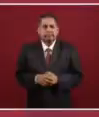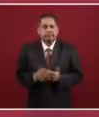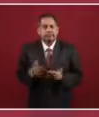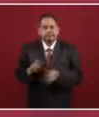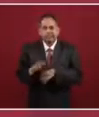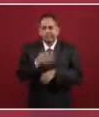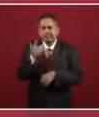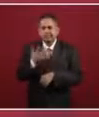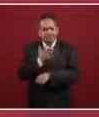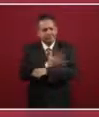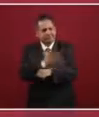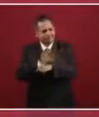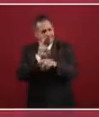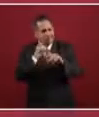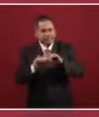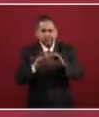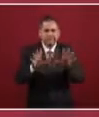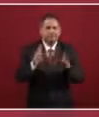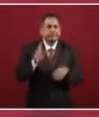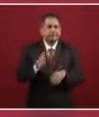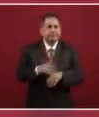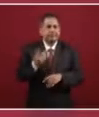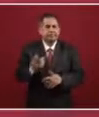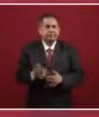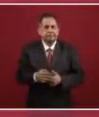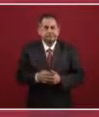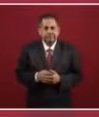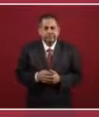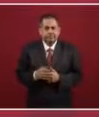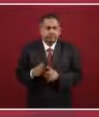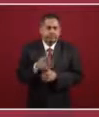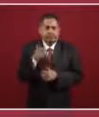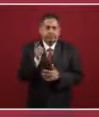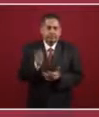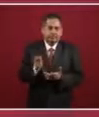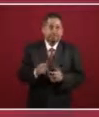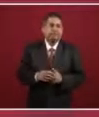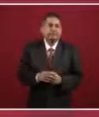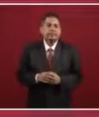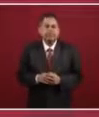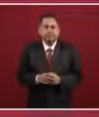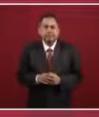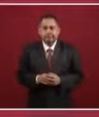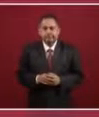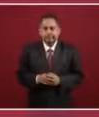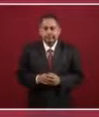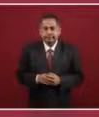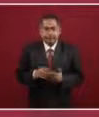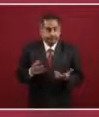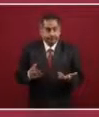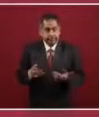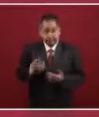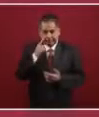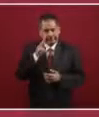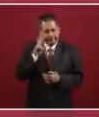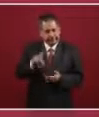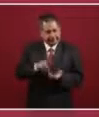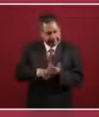¿por qué la transparencia? Porque imagínense lo que